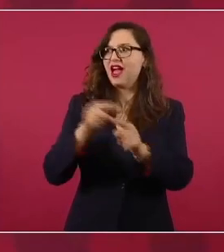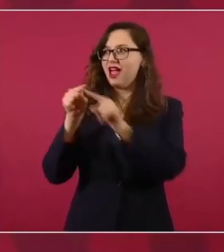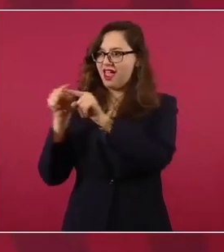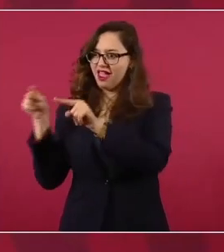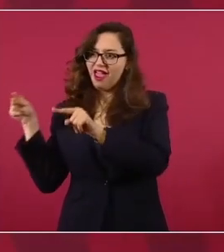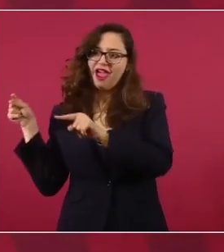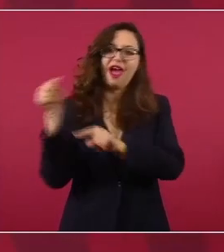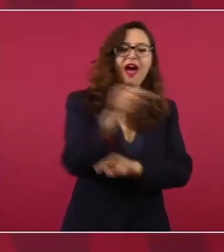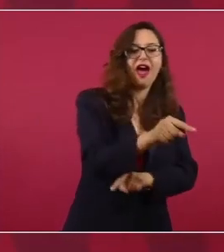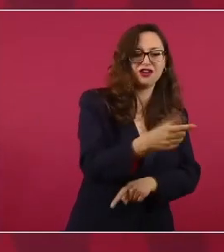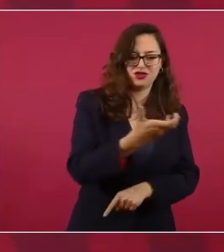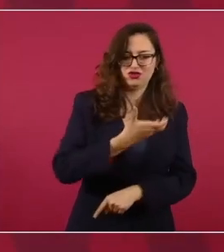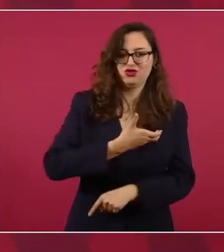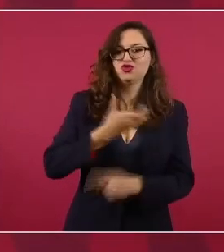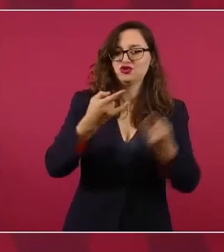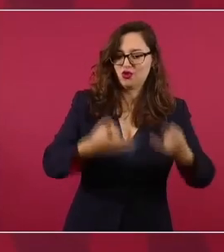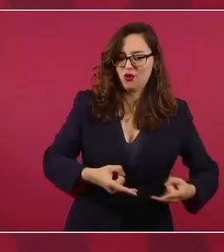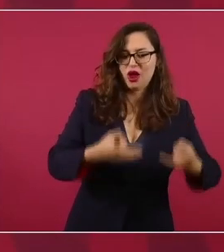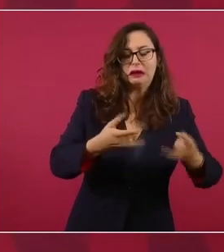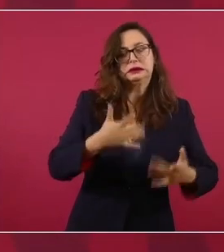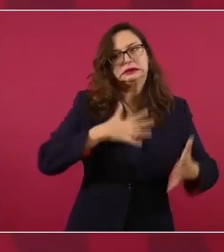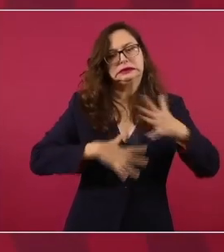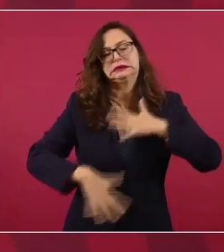de muchas fatigas